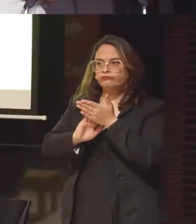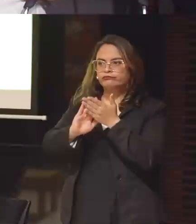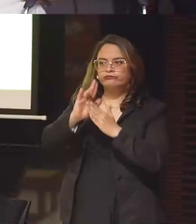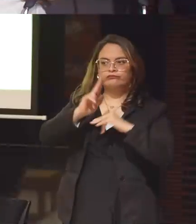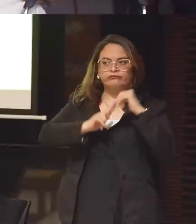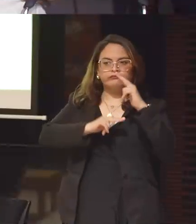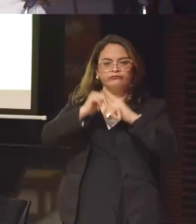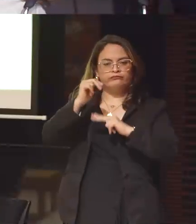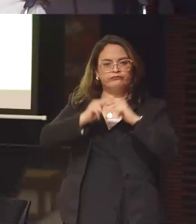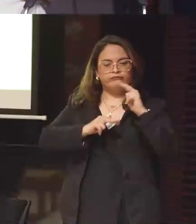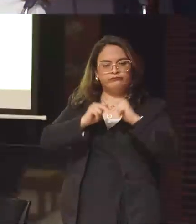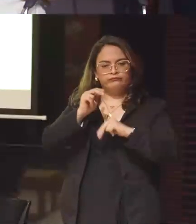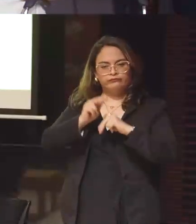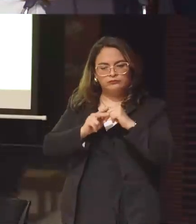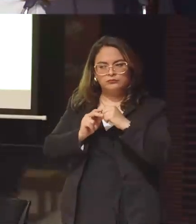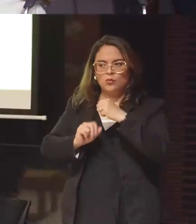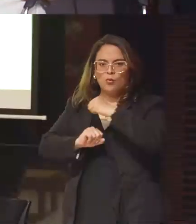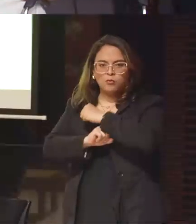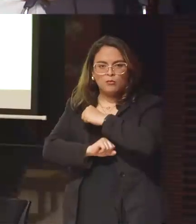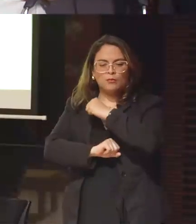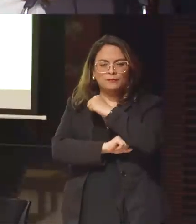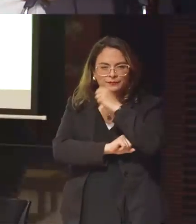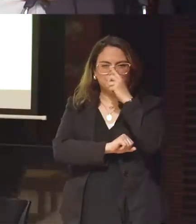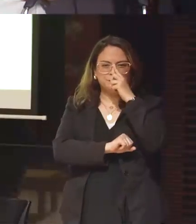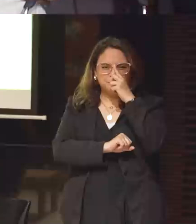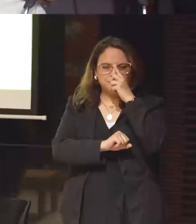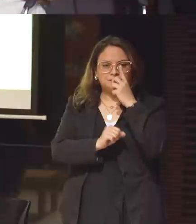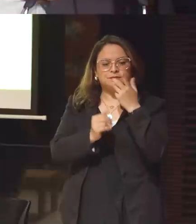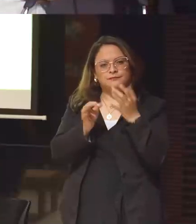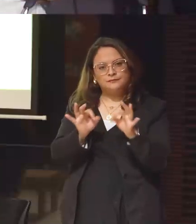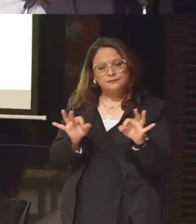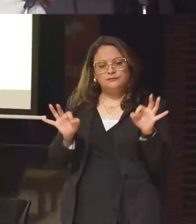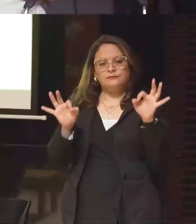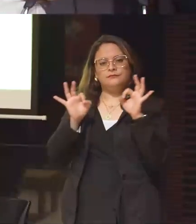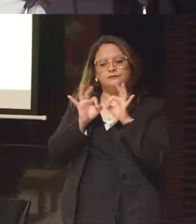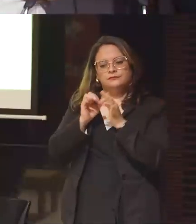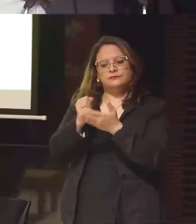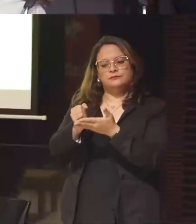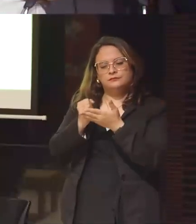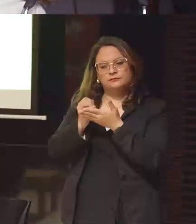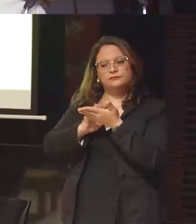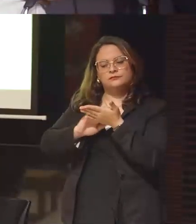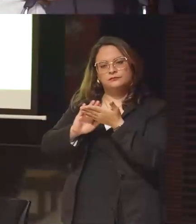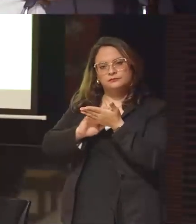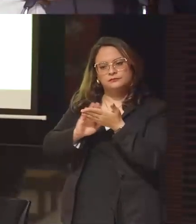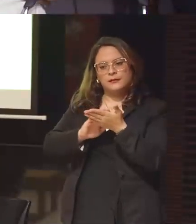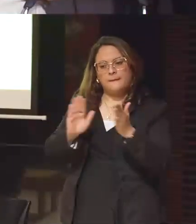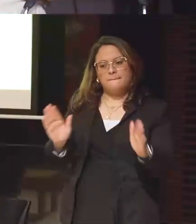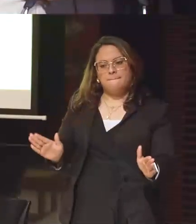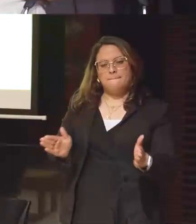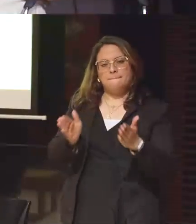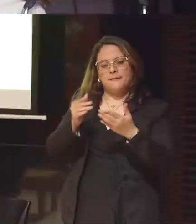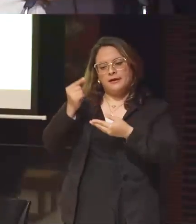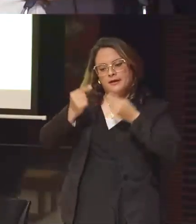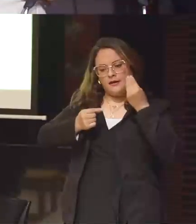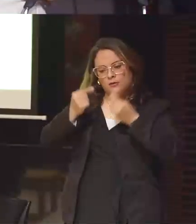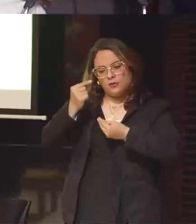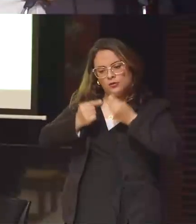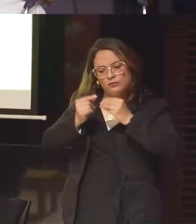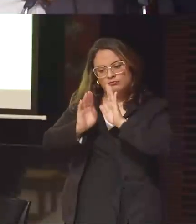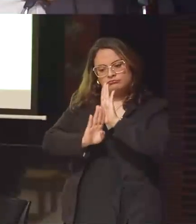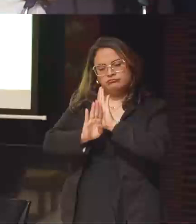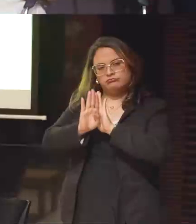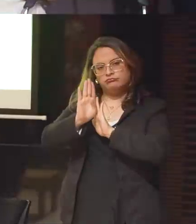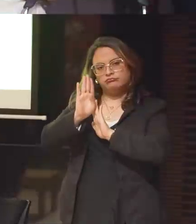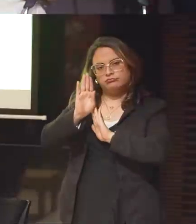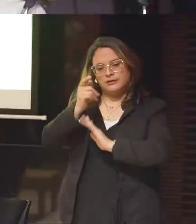las infraestructuras también reponen y reparan y contribuyen a las economías, a los desarrollos de los negocios que van a